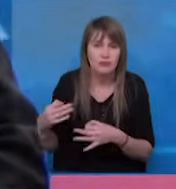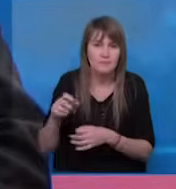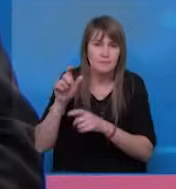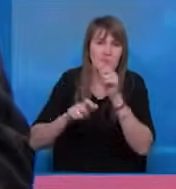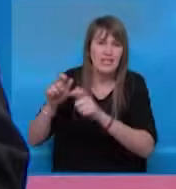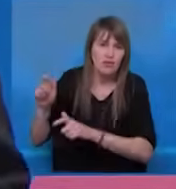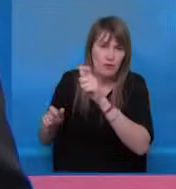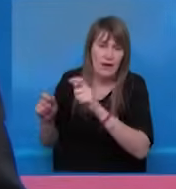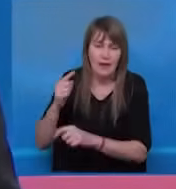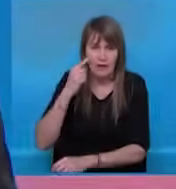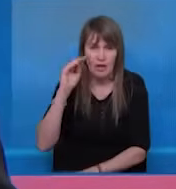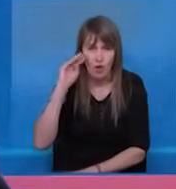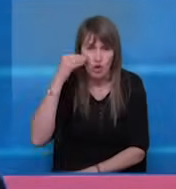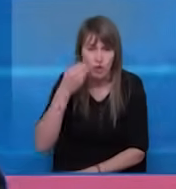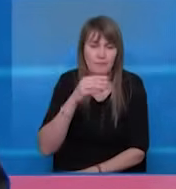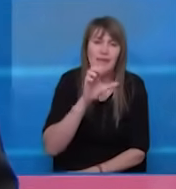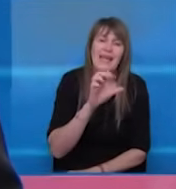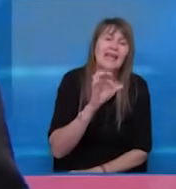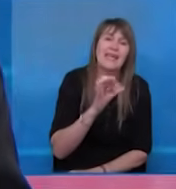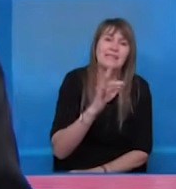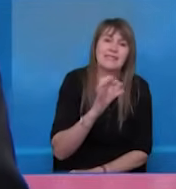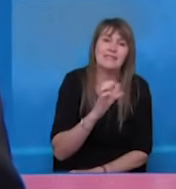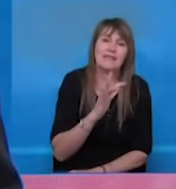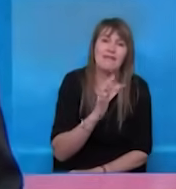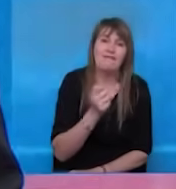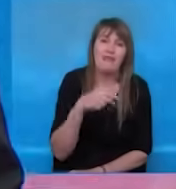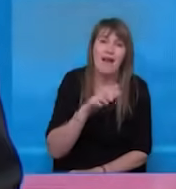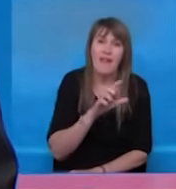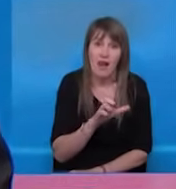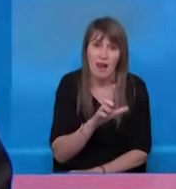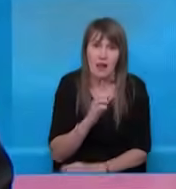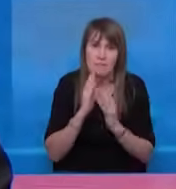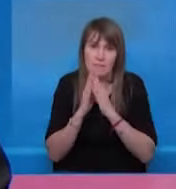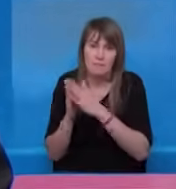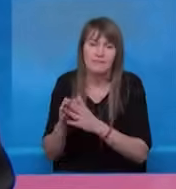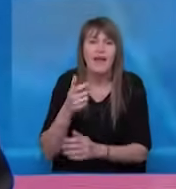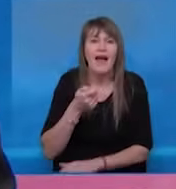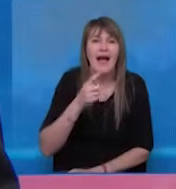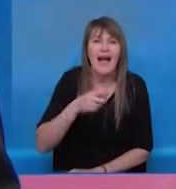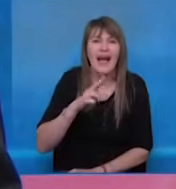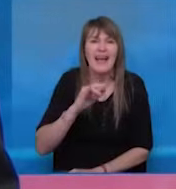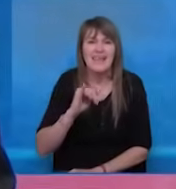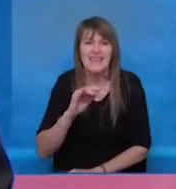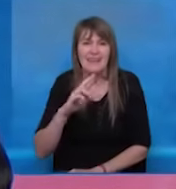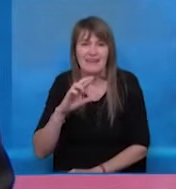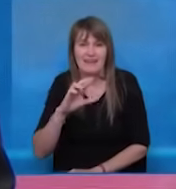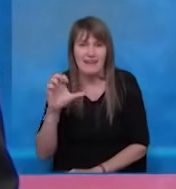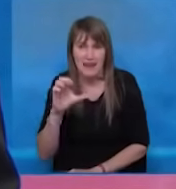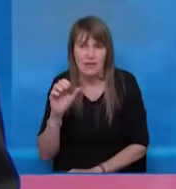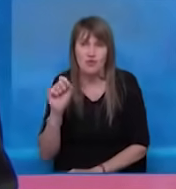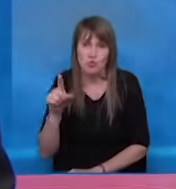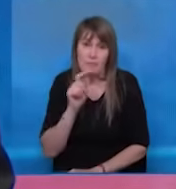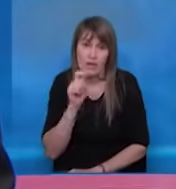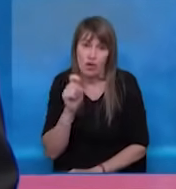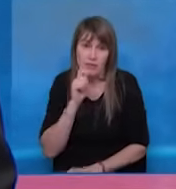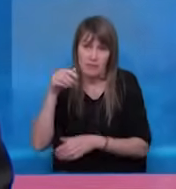personas, a Marcelo Estefanell lo consulté. Bueno, Miguel Aguirre, el periodista que fue el que las tenía